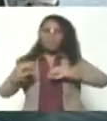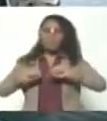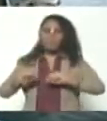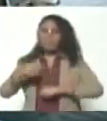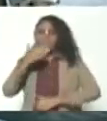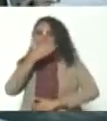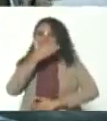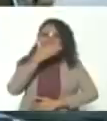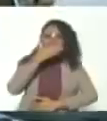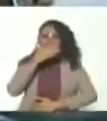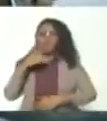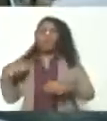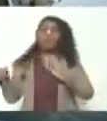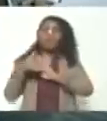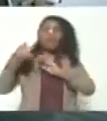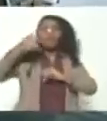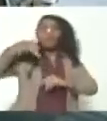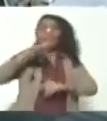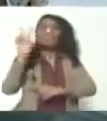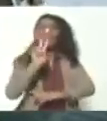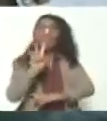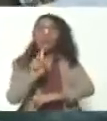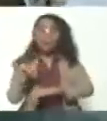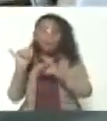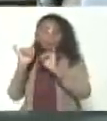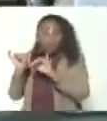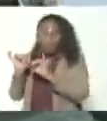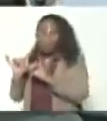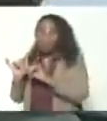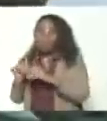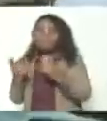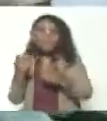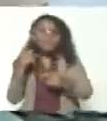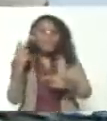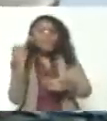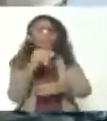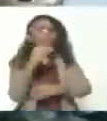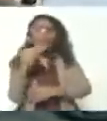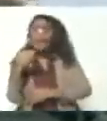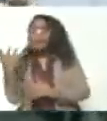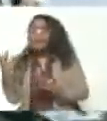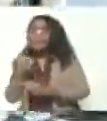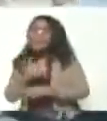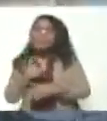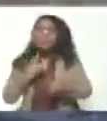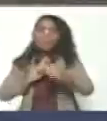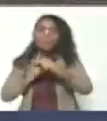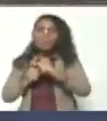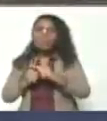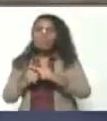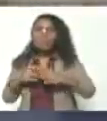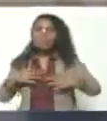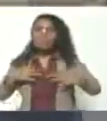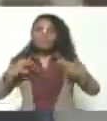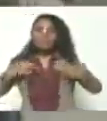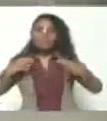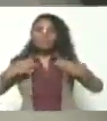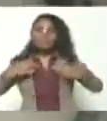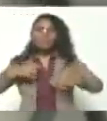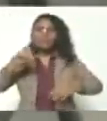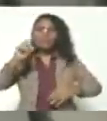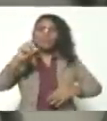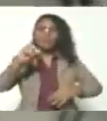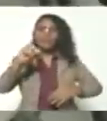terrorista contra el pueblo de Venezuela. Así mismo. ¿Qué más encontramos? Fíjense, por aquí encontramos prendas policiales. Bueno, un